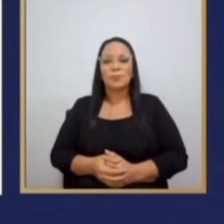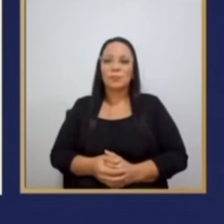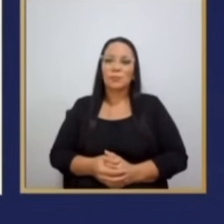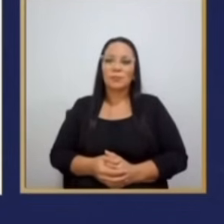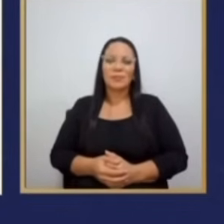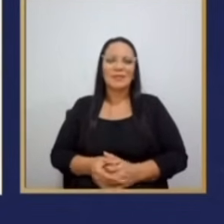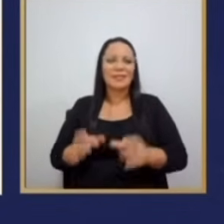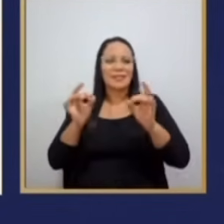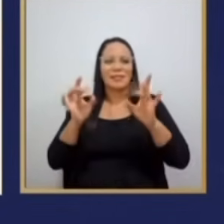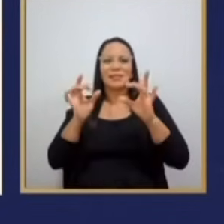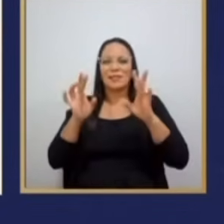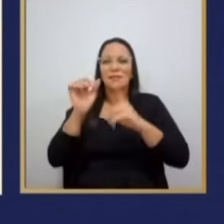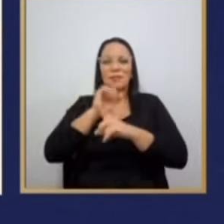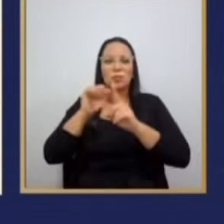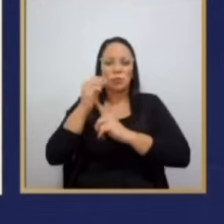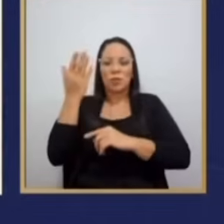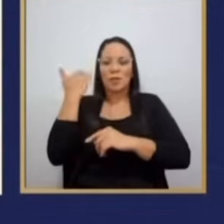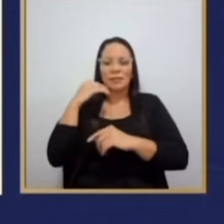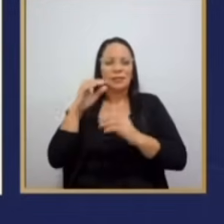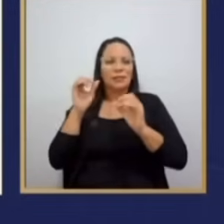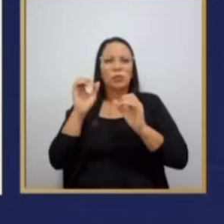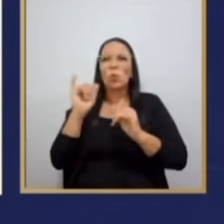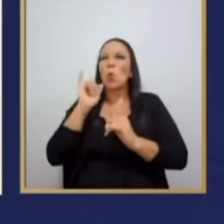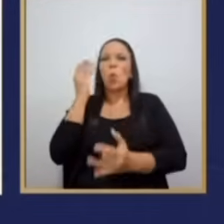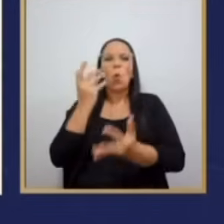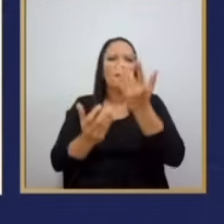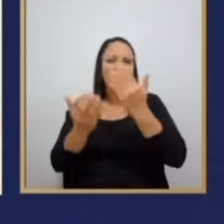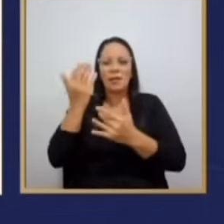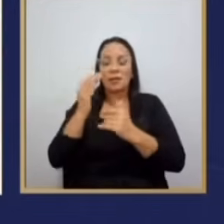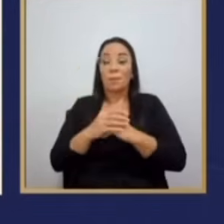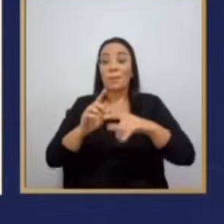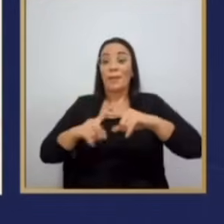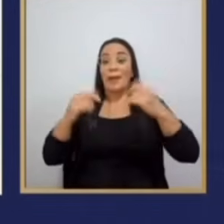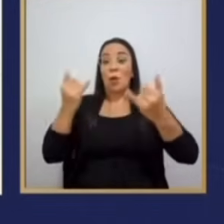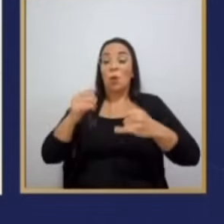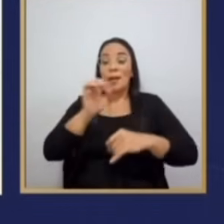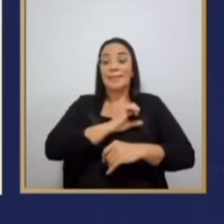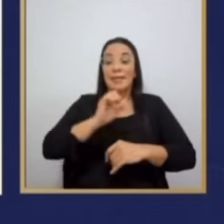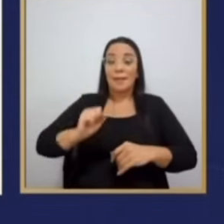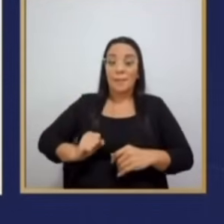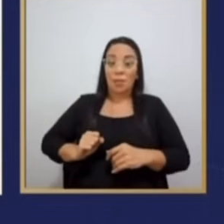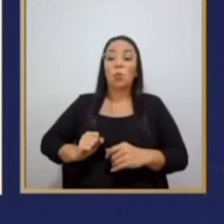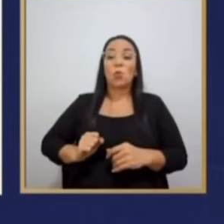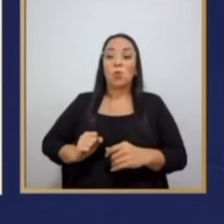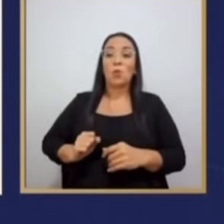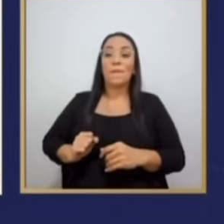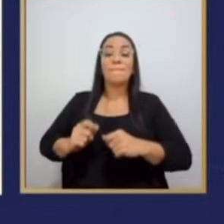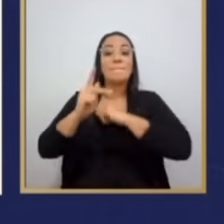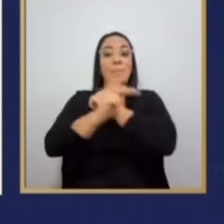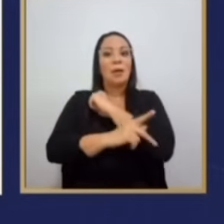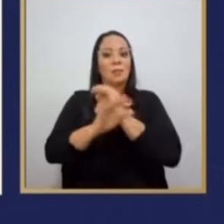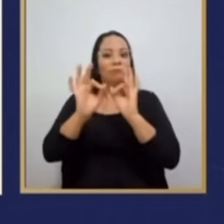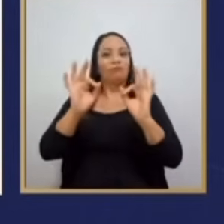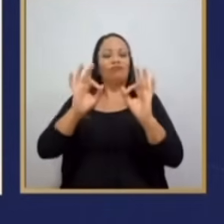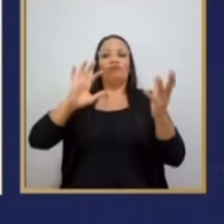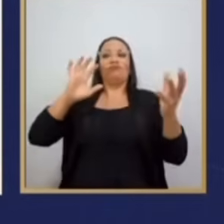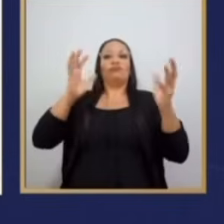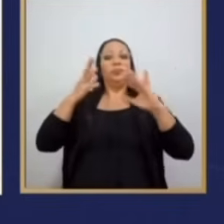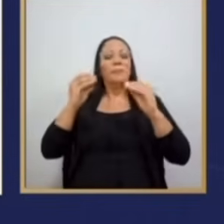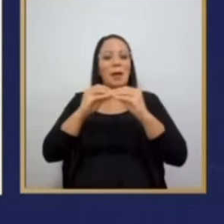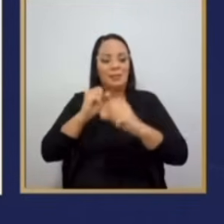dantescas, es decir, infernales. Y ahora El Salvador es uno de los países más seguros del mundo,